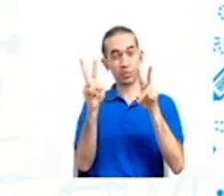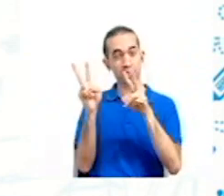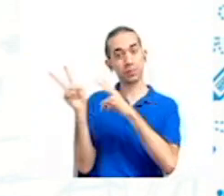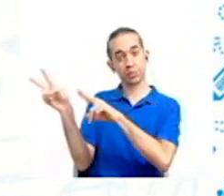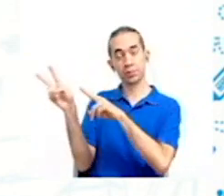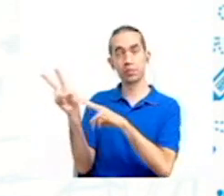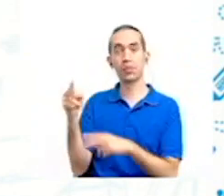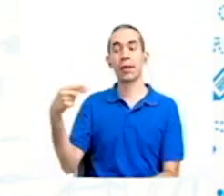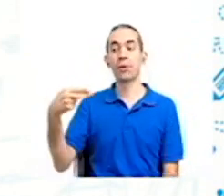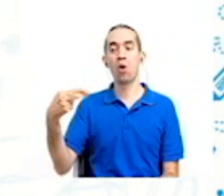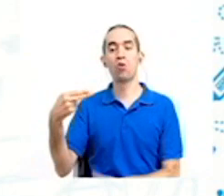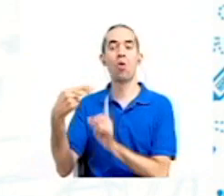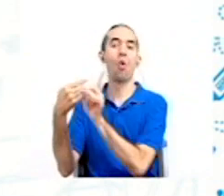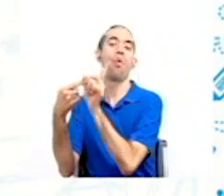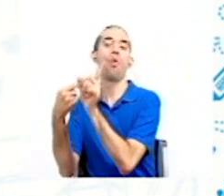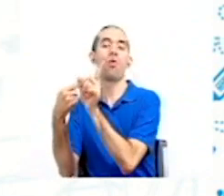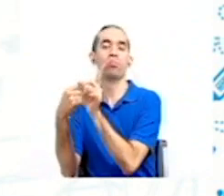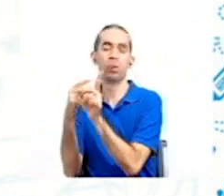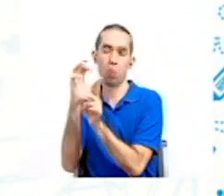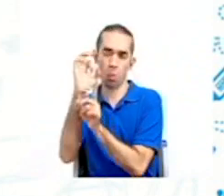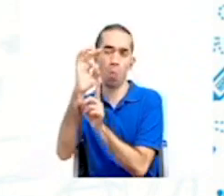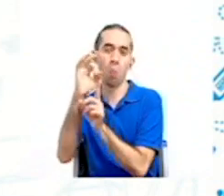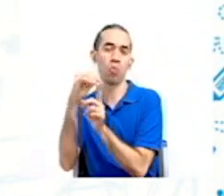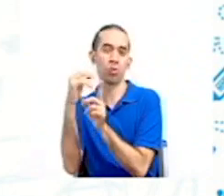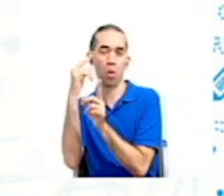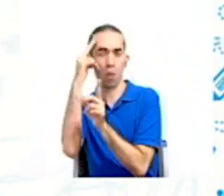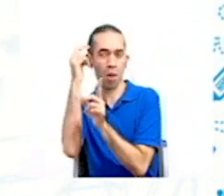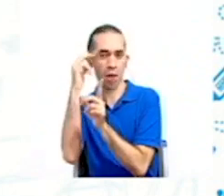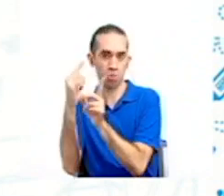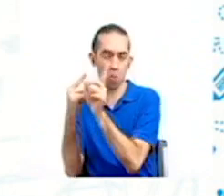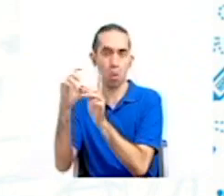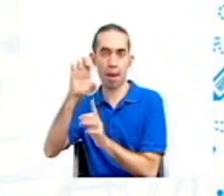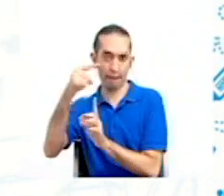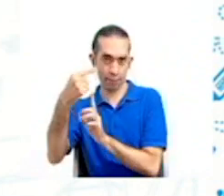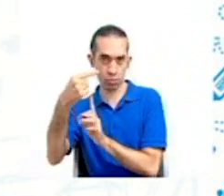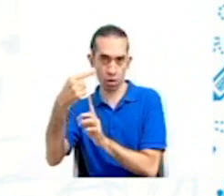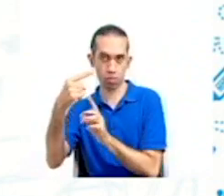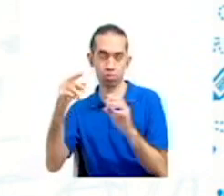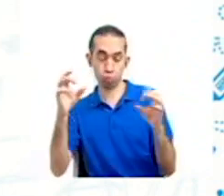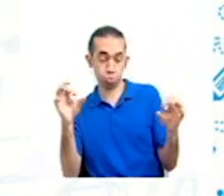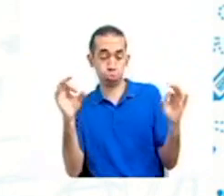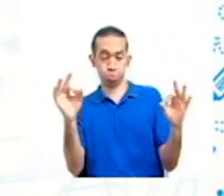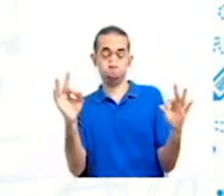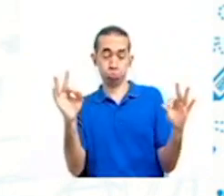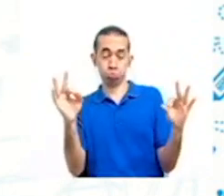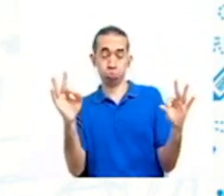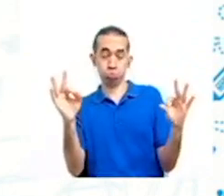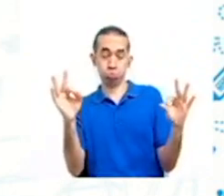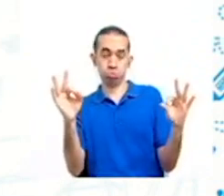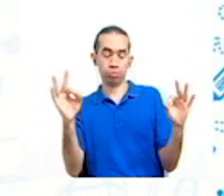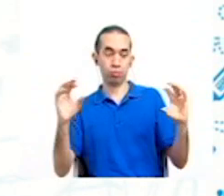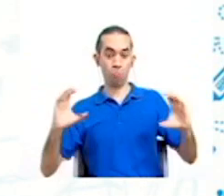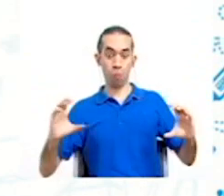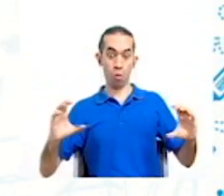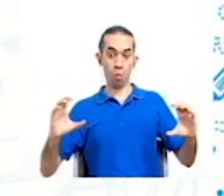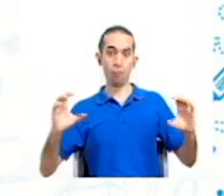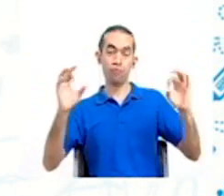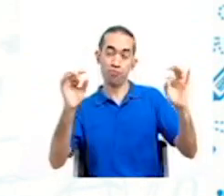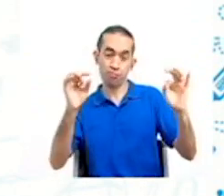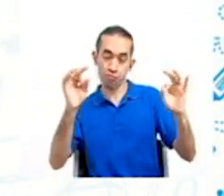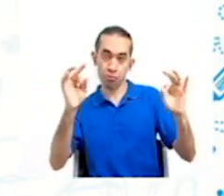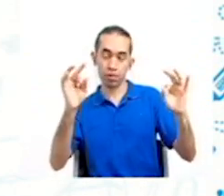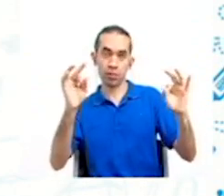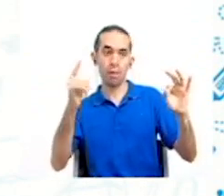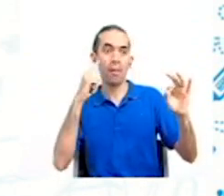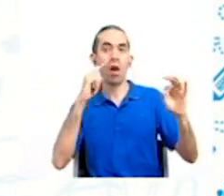hidrógeno tiene un electroncito, que es el punto negro que está a la par de cada hidrógeno, y ese electrón, cuando se une a un